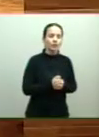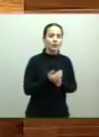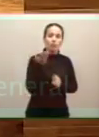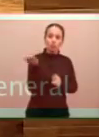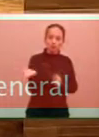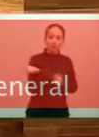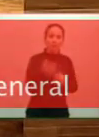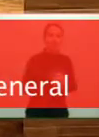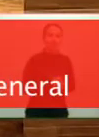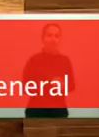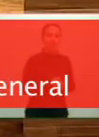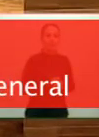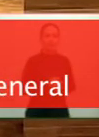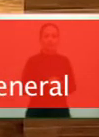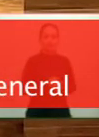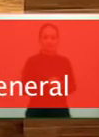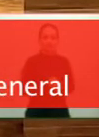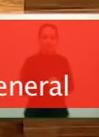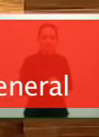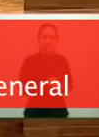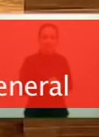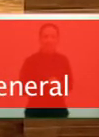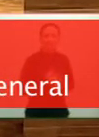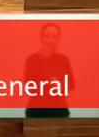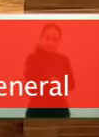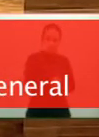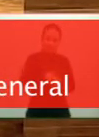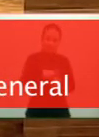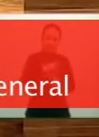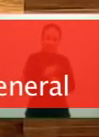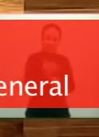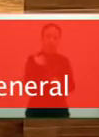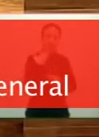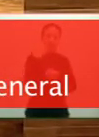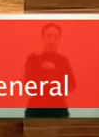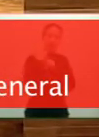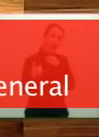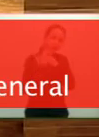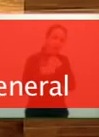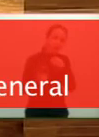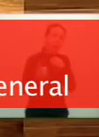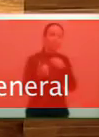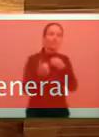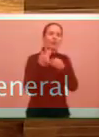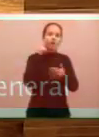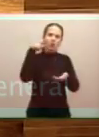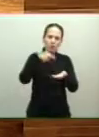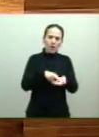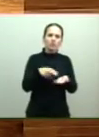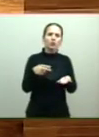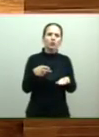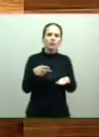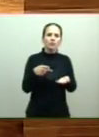cuenta aquí con el afecto y con el reconocimiento